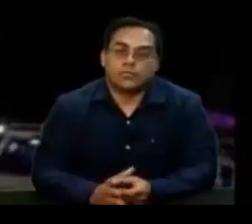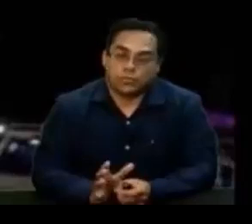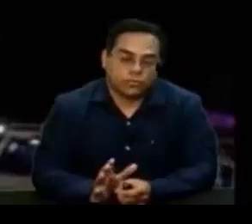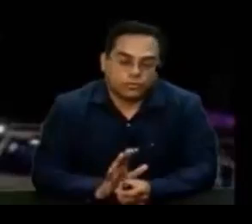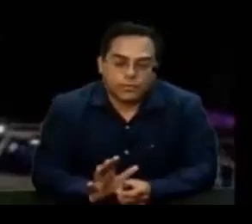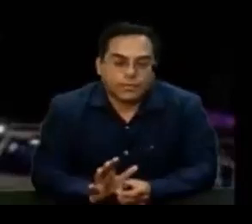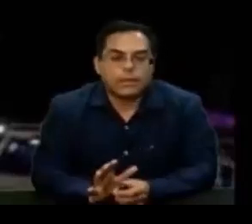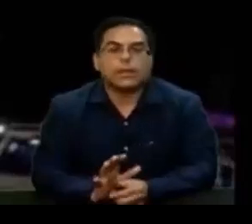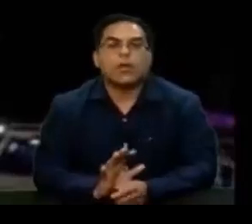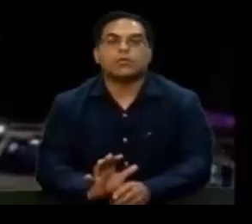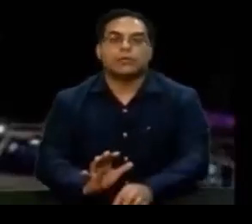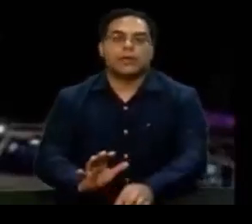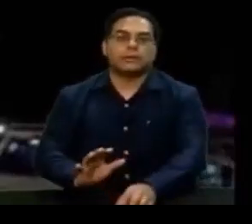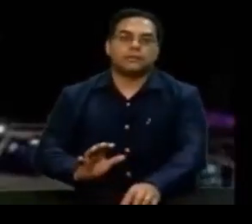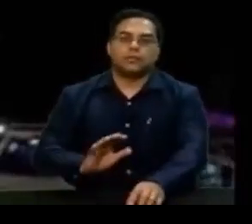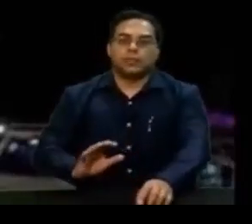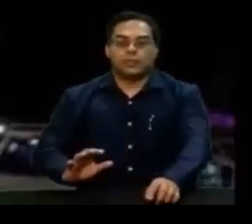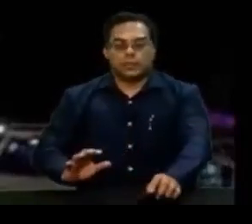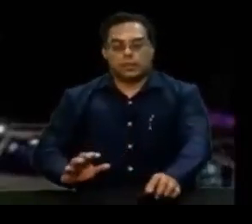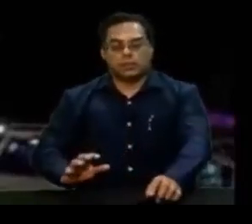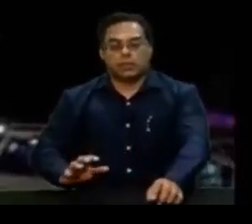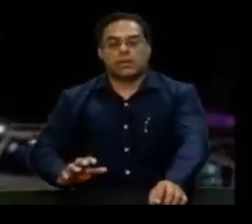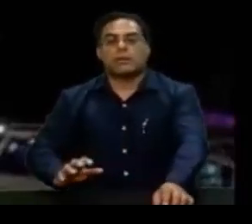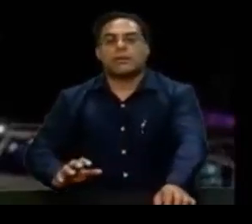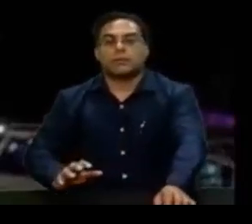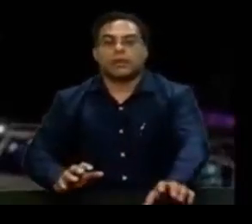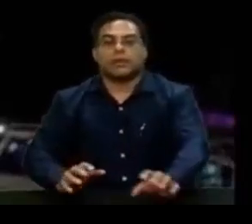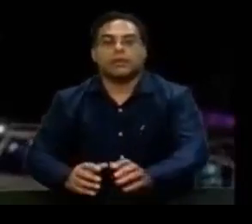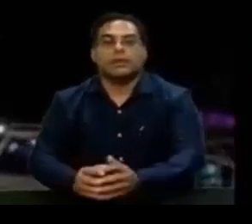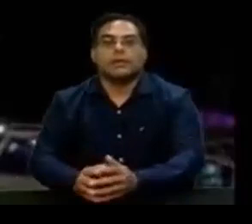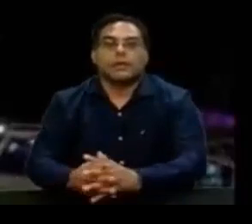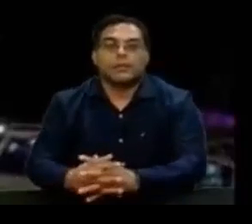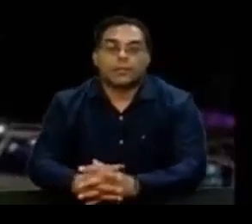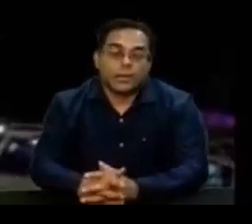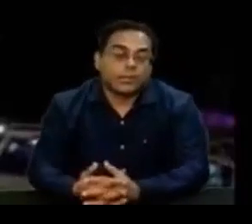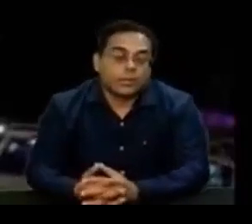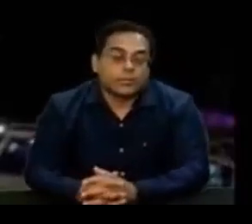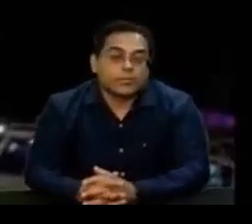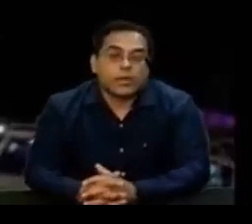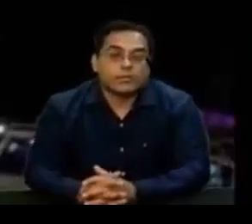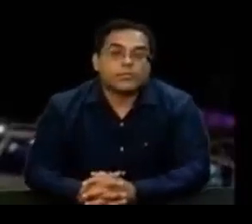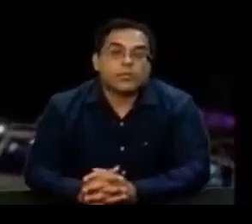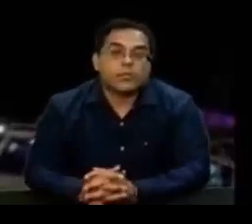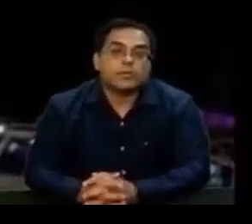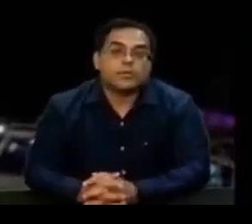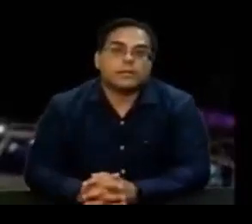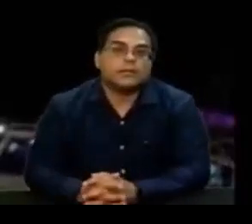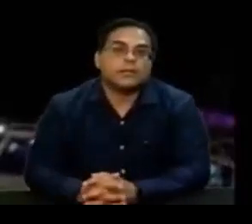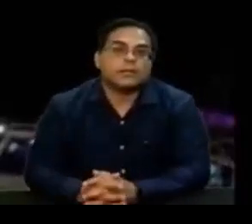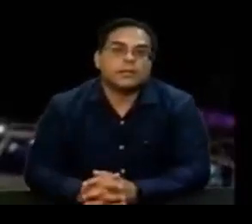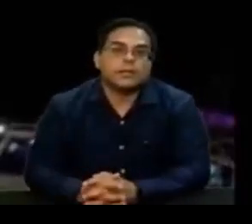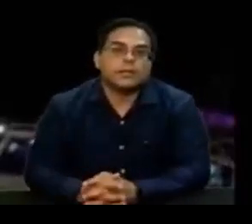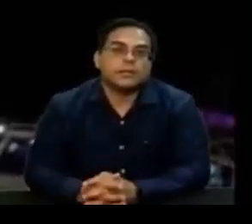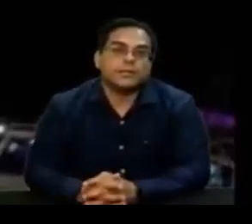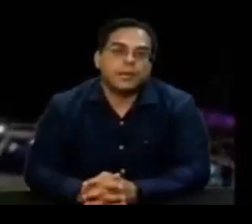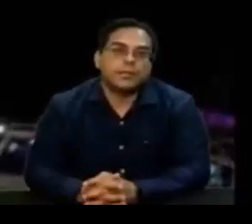estoy totalmente en contra de la pirotecnia. ¿Por qué? Porque hemos visto casos como un